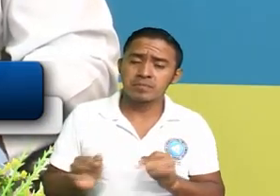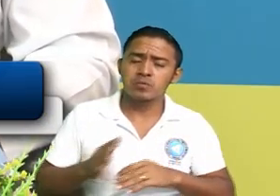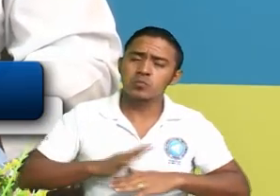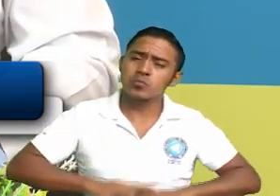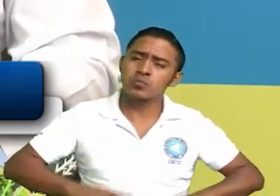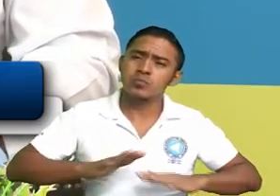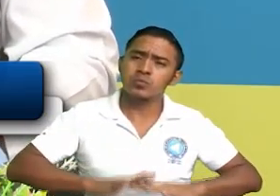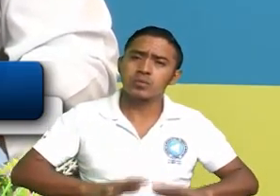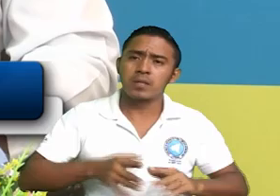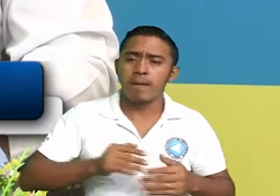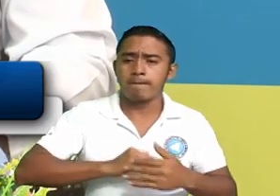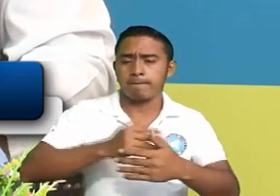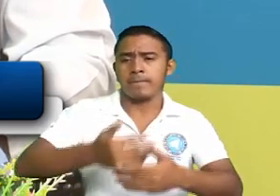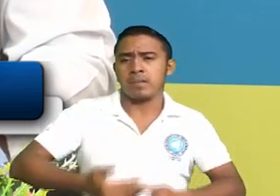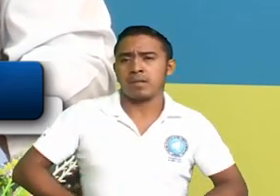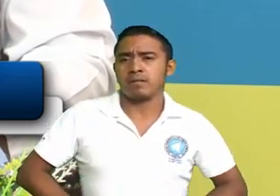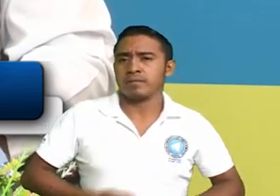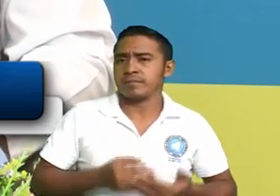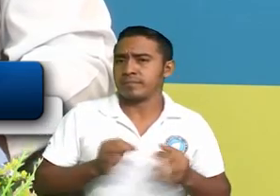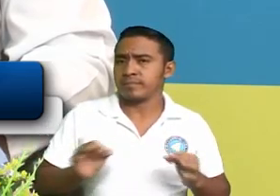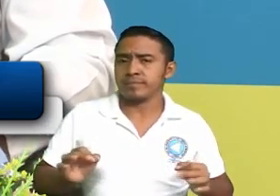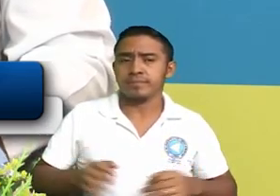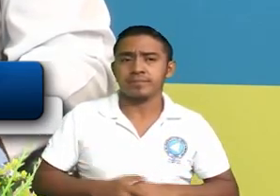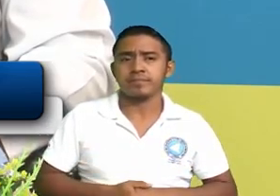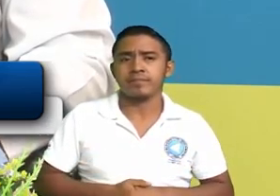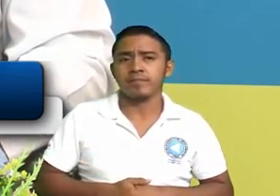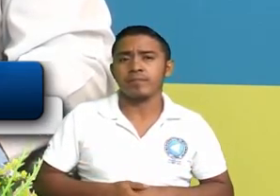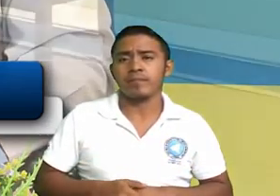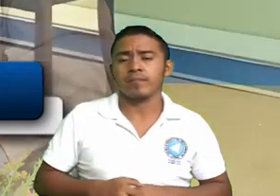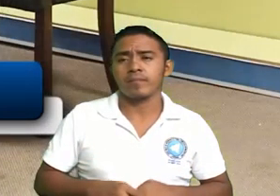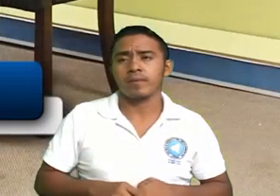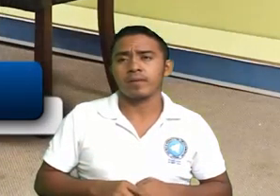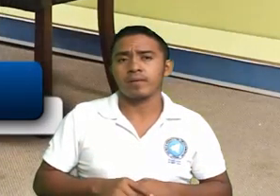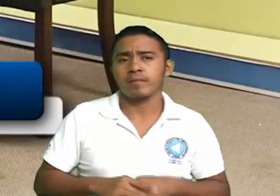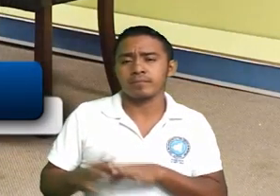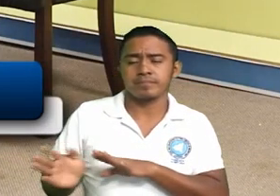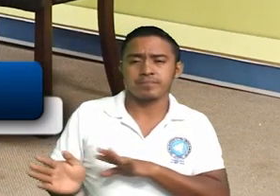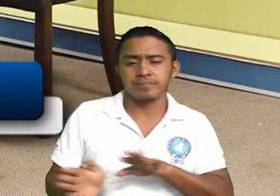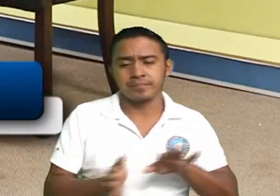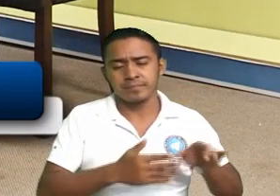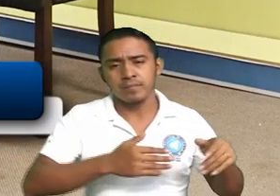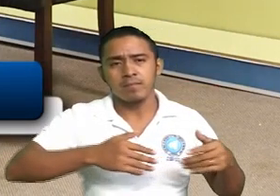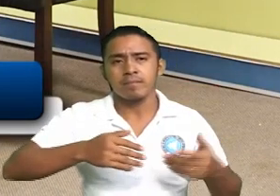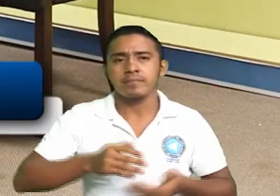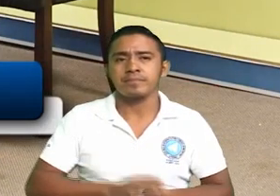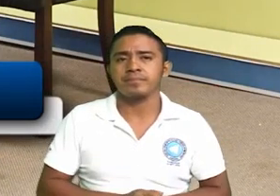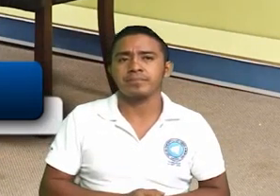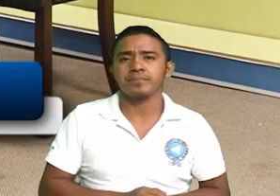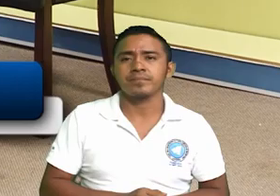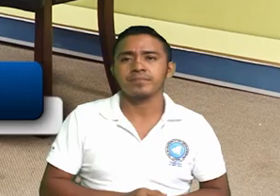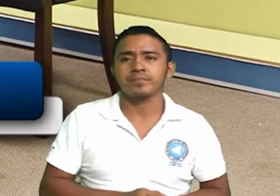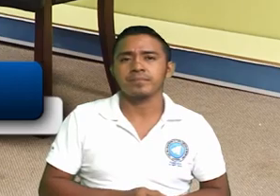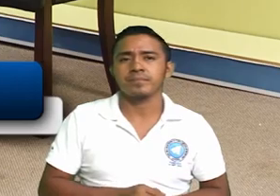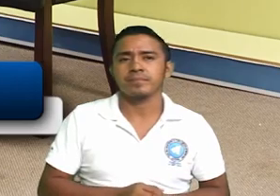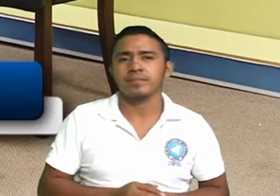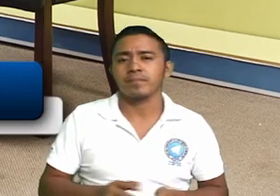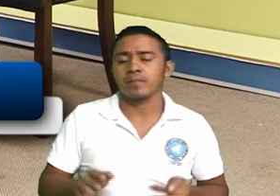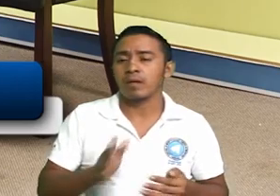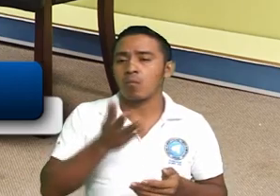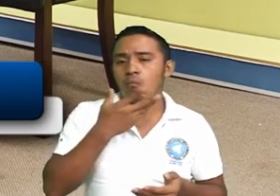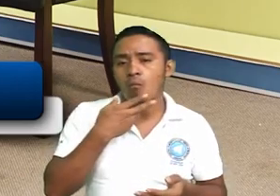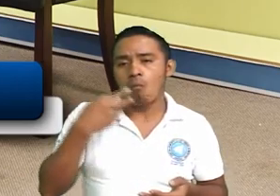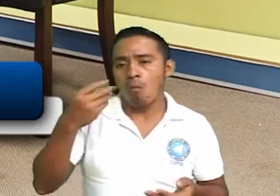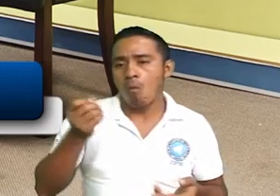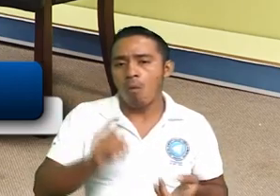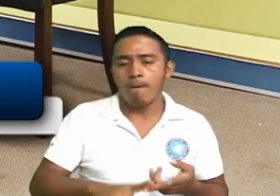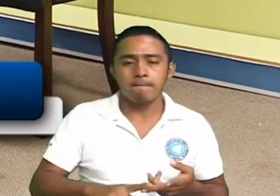porque no solo es la física, sino necesitamos que esta mujer esté plenamente con una satisfacción adecuada